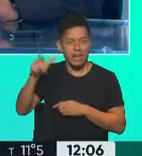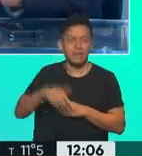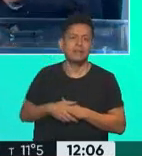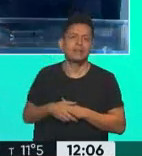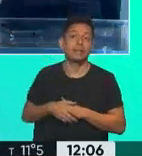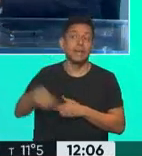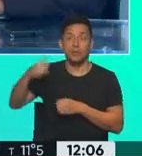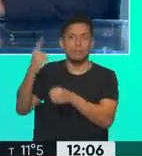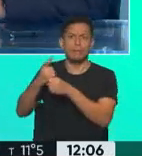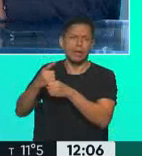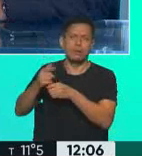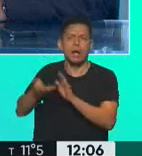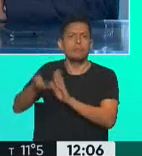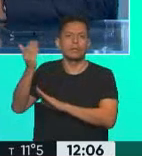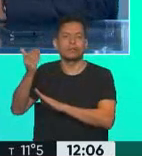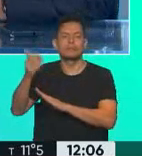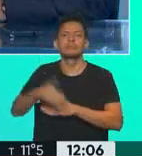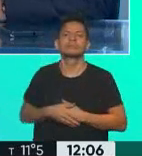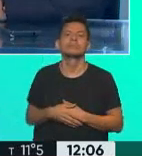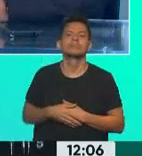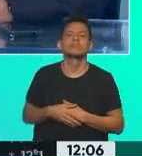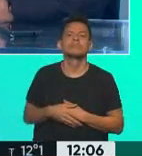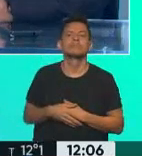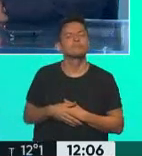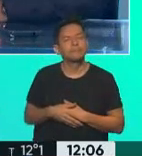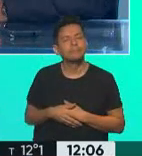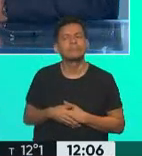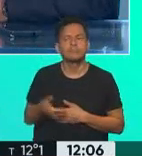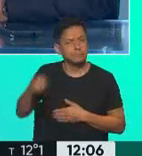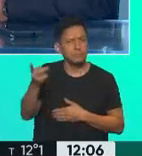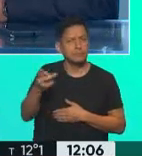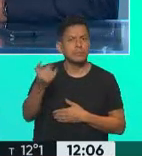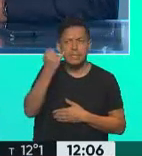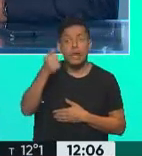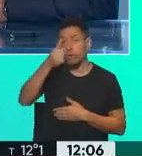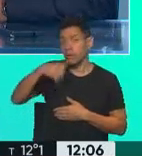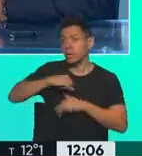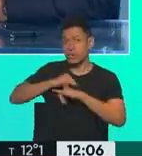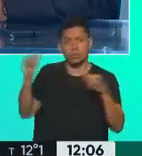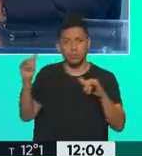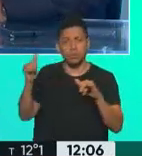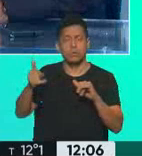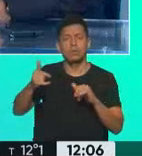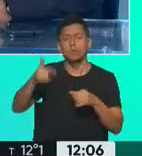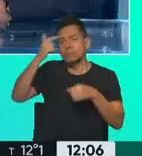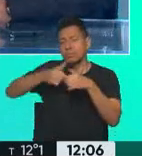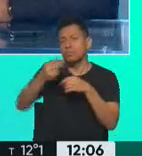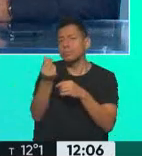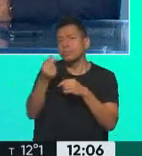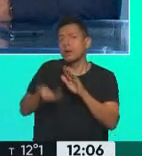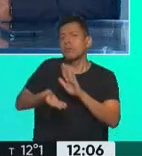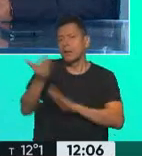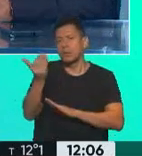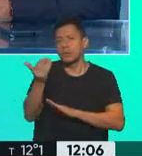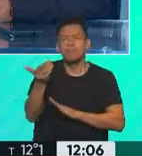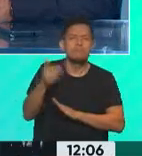la empresa brasileña que se quedó con la red de distribuidora de Shell. Ya anunció en el día domingo el aumento de sus precios, que están en el orden